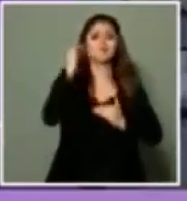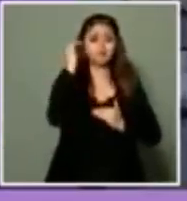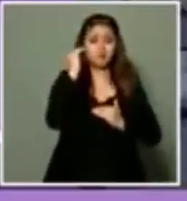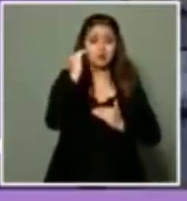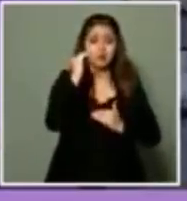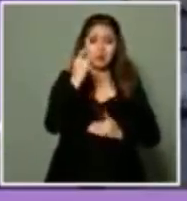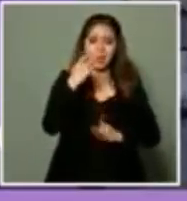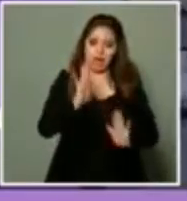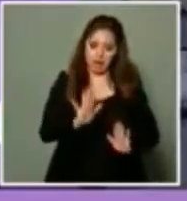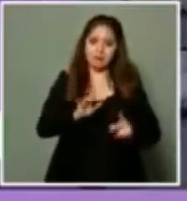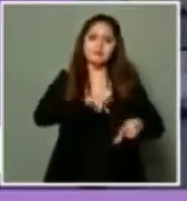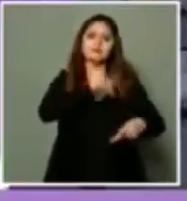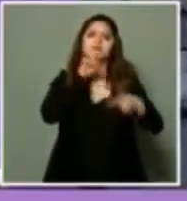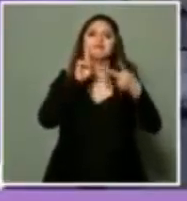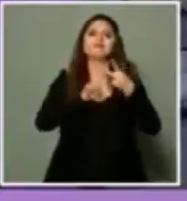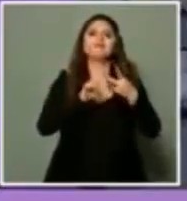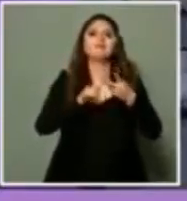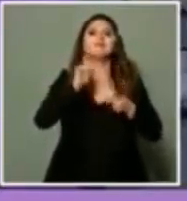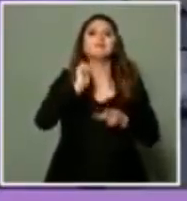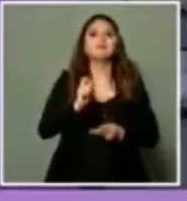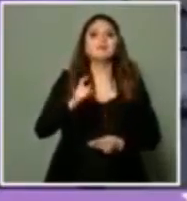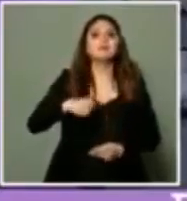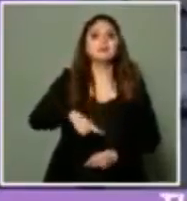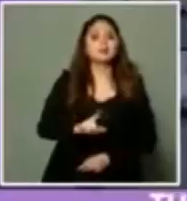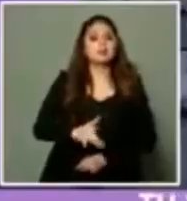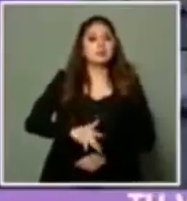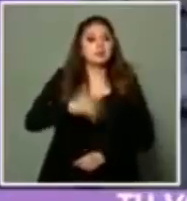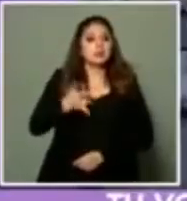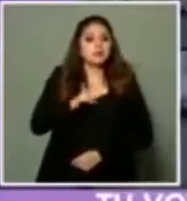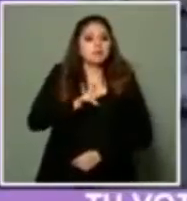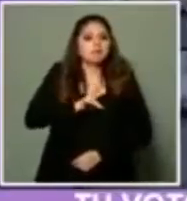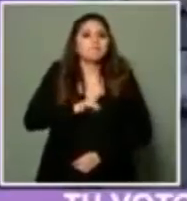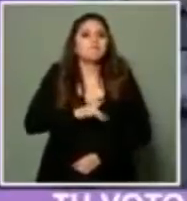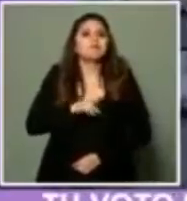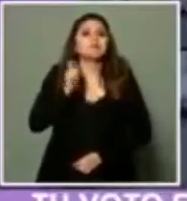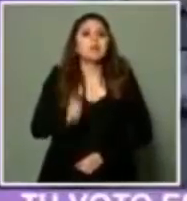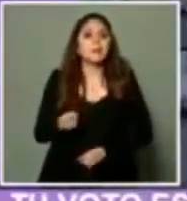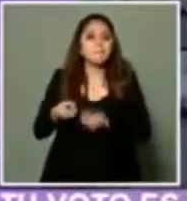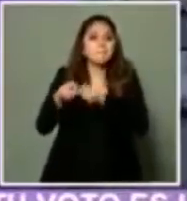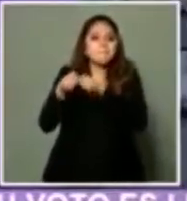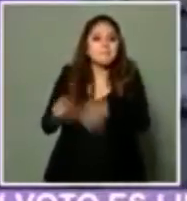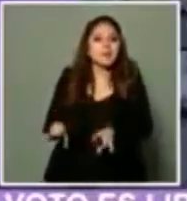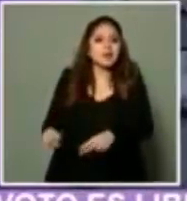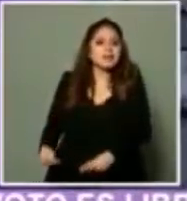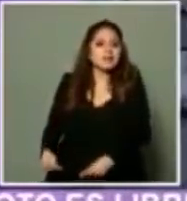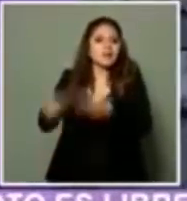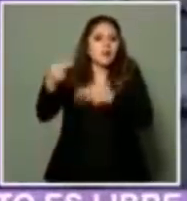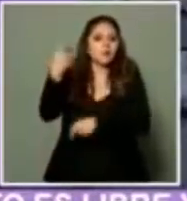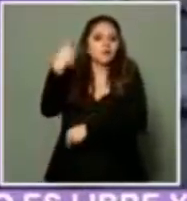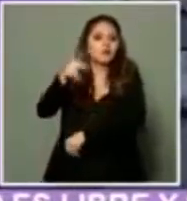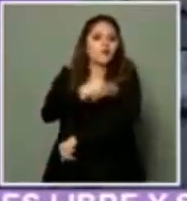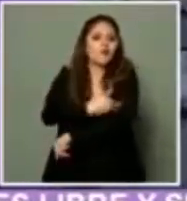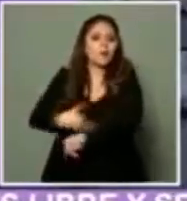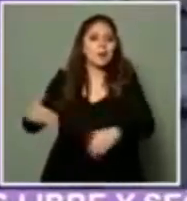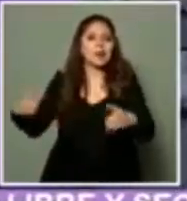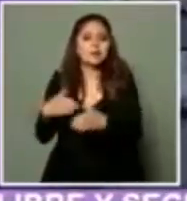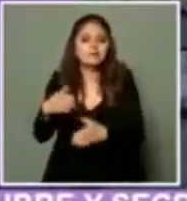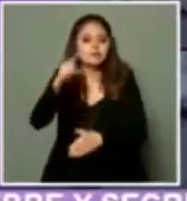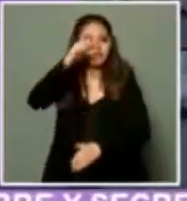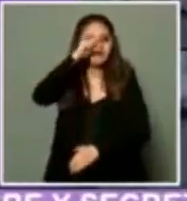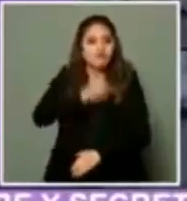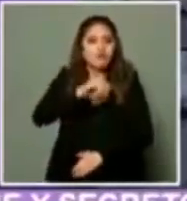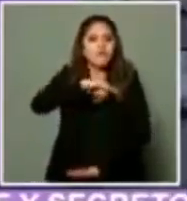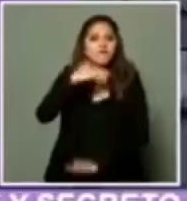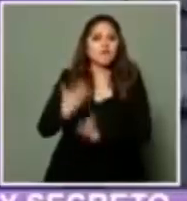otra razón es porque están aterrados que van a perder su negocio familiar y no van a poder